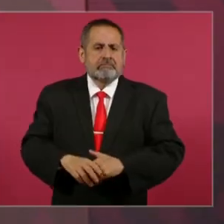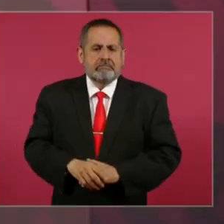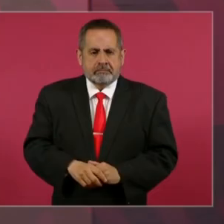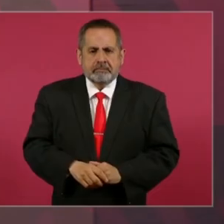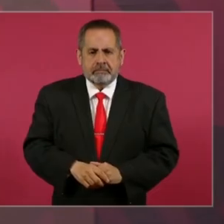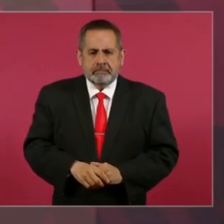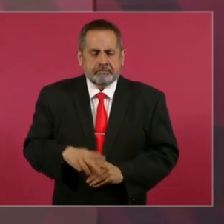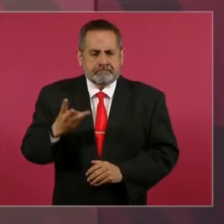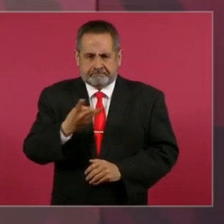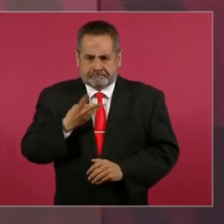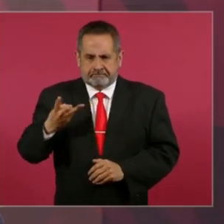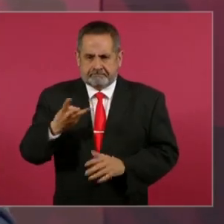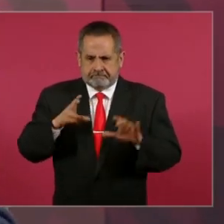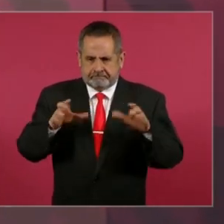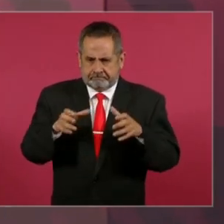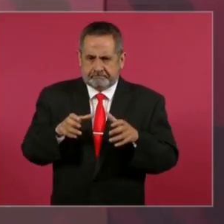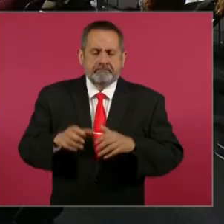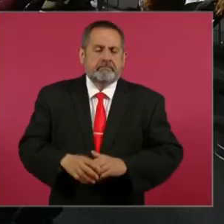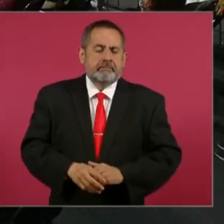sea, trilateral.